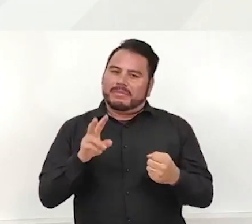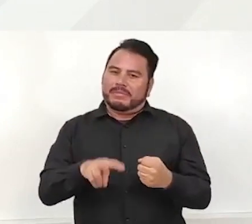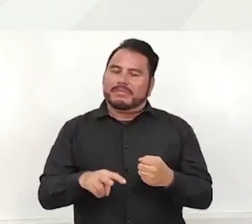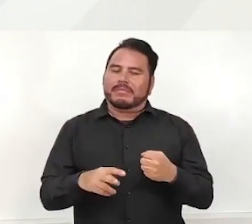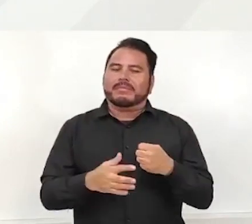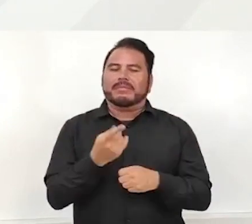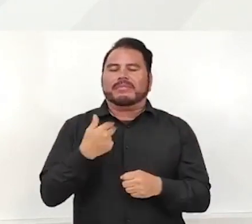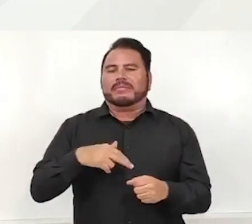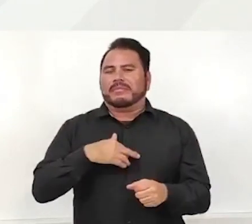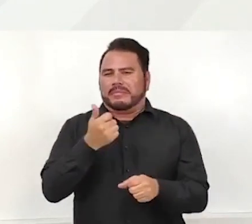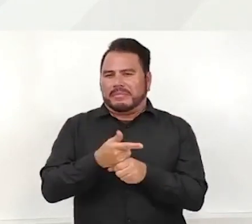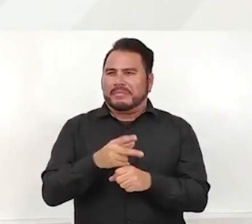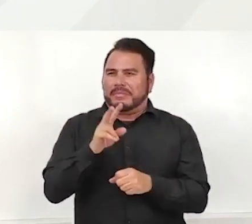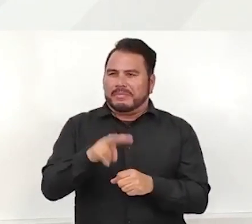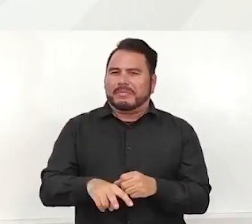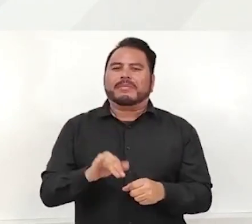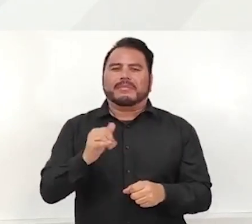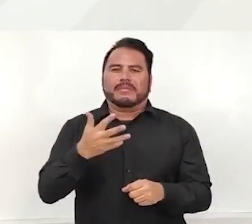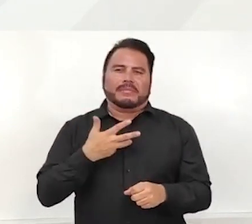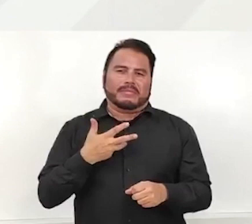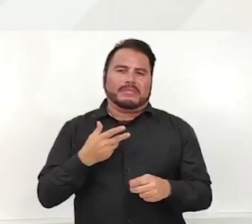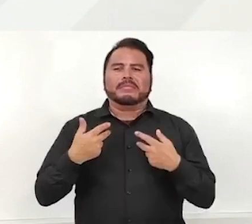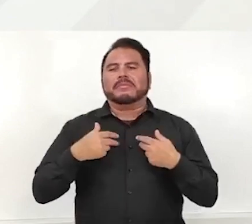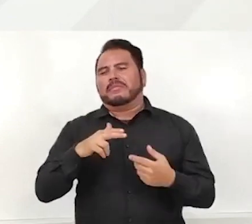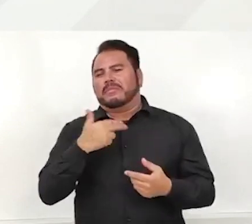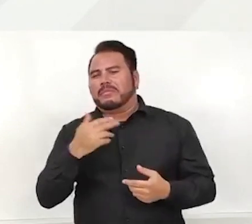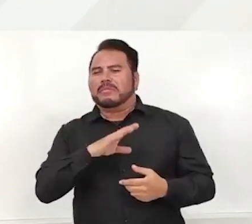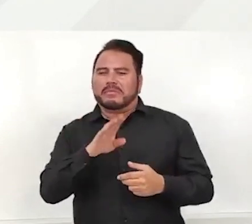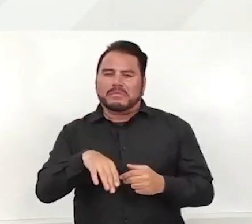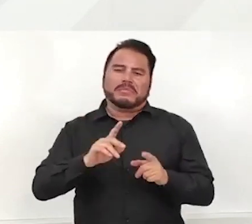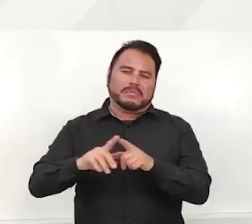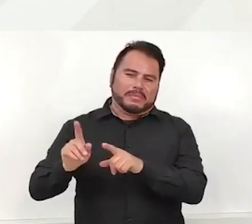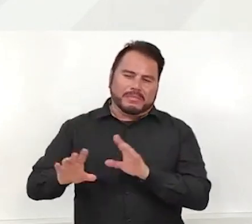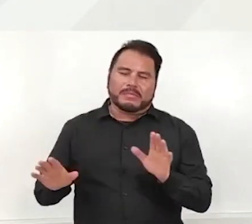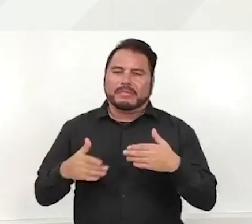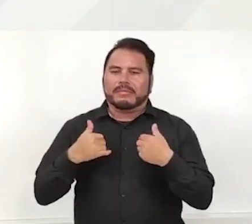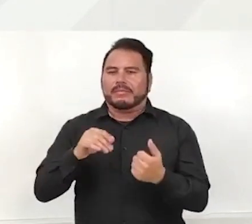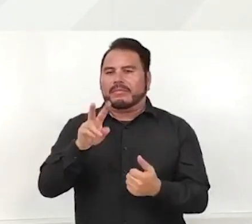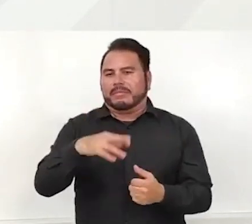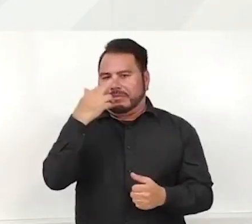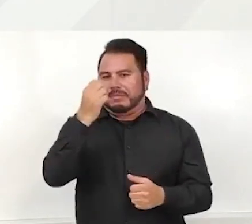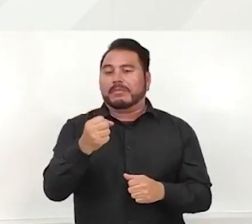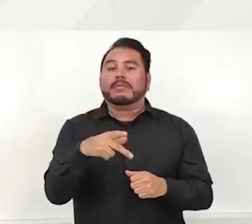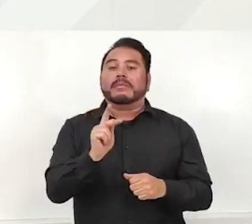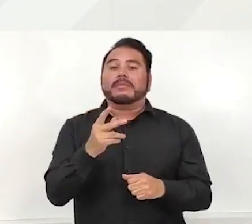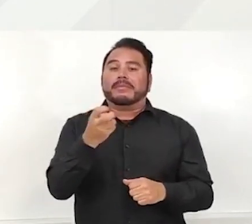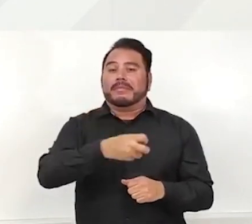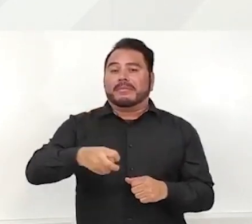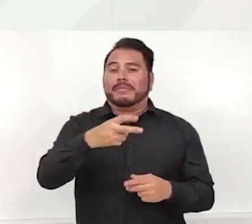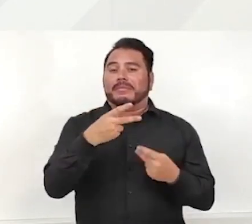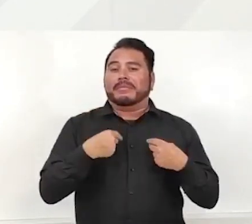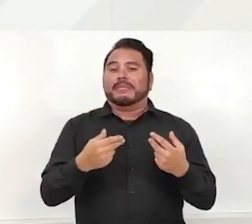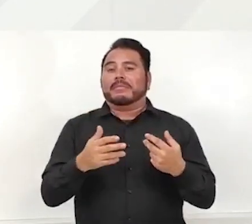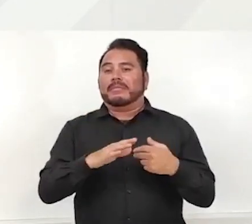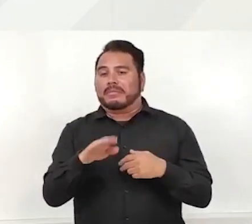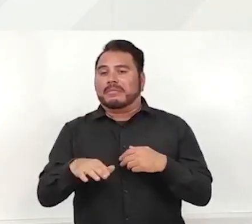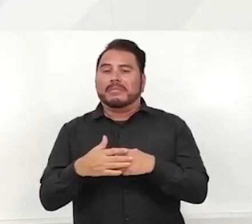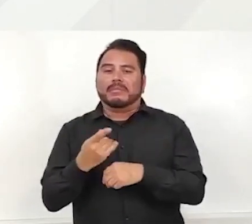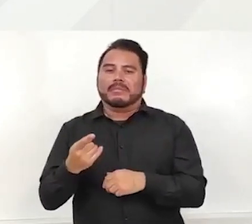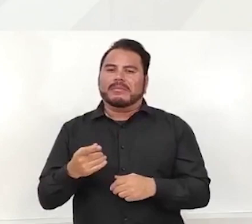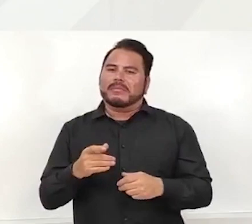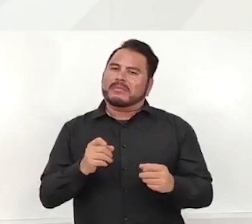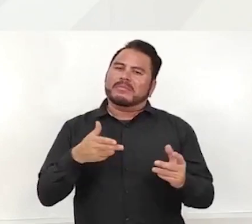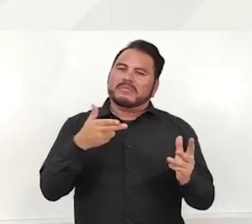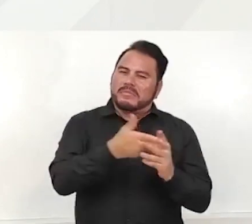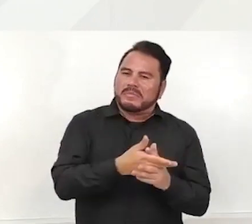que mostramos sí por supuesto hay muchos homicidios pero repito repito la mayoría de estos homicidios son relacionados homicidios dolosos